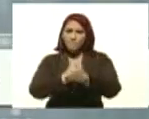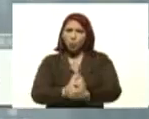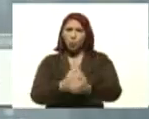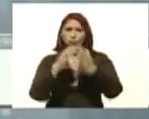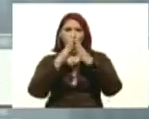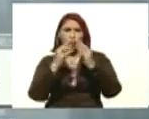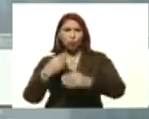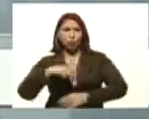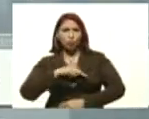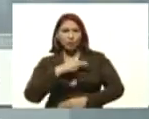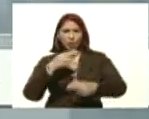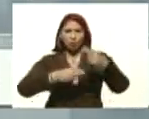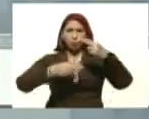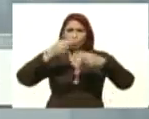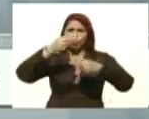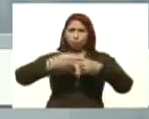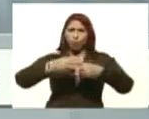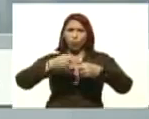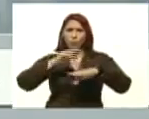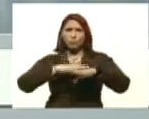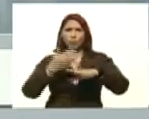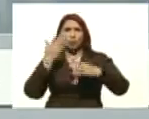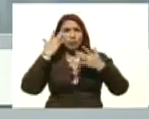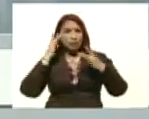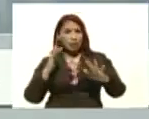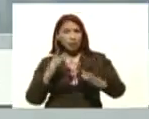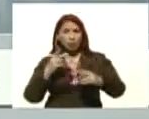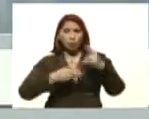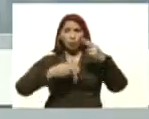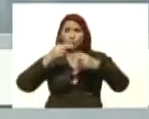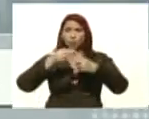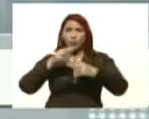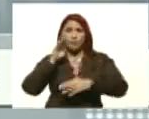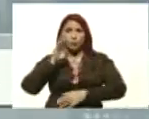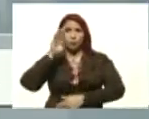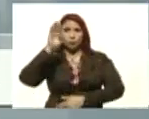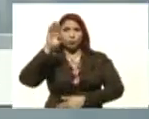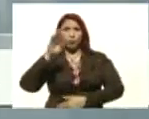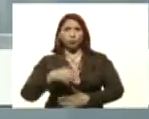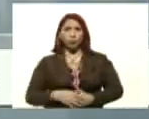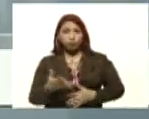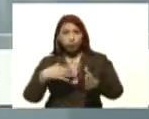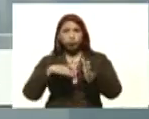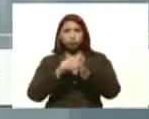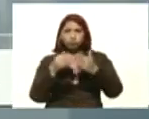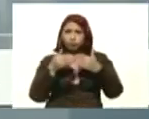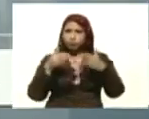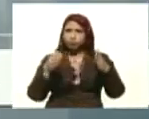toda nuestra construcción, porque se trata de construir hacia el futuro, reactivarlo todo,